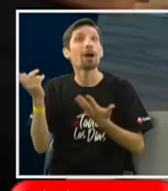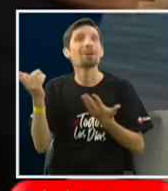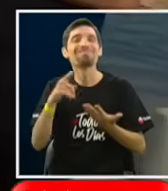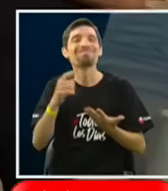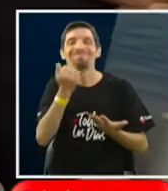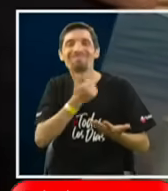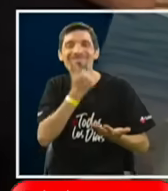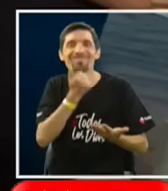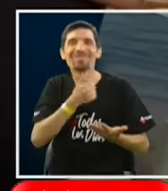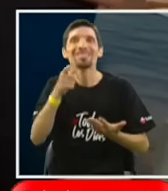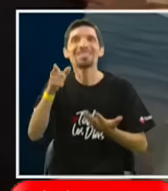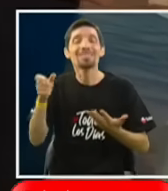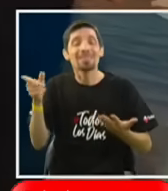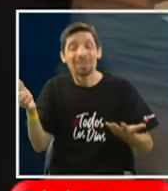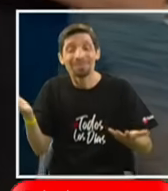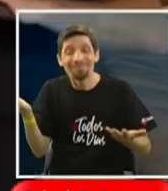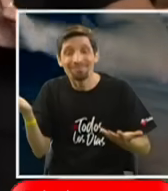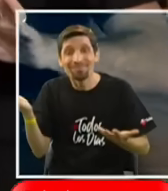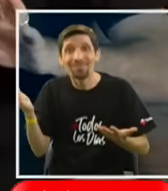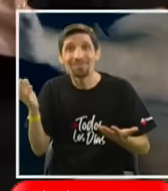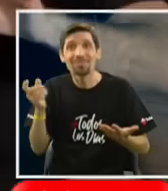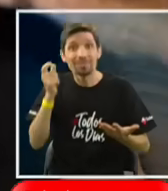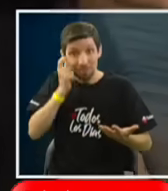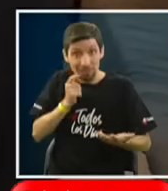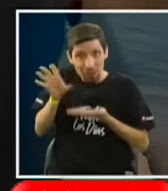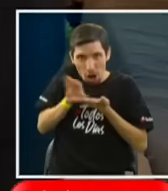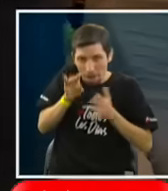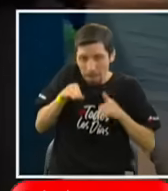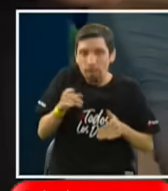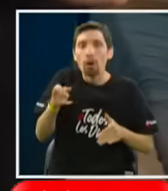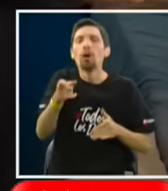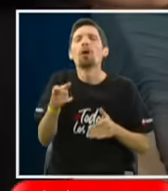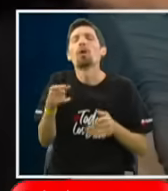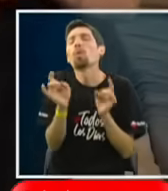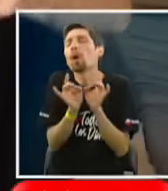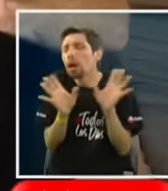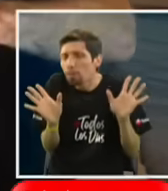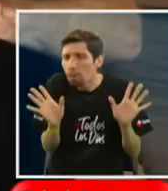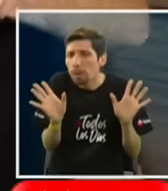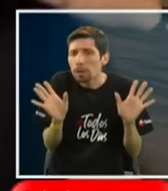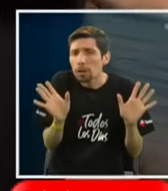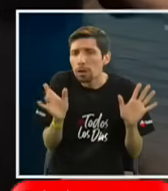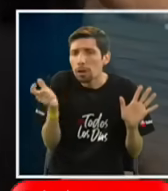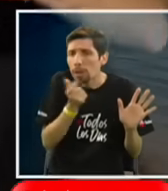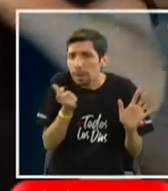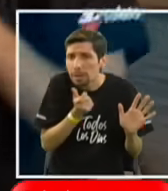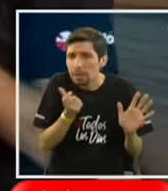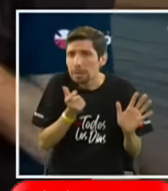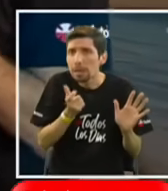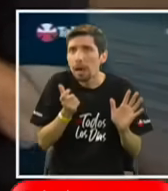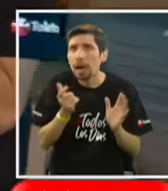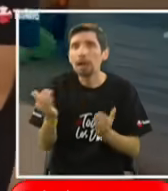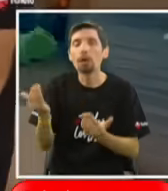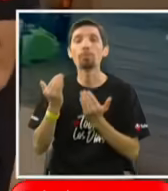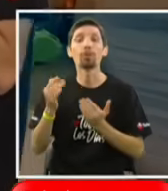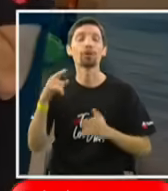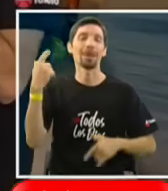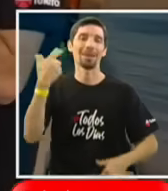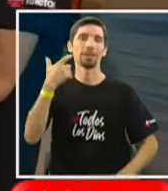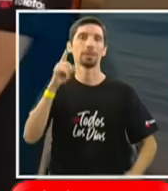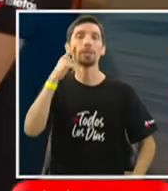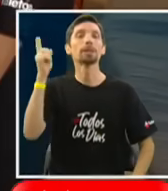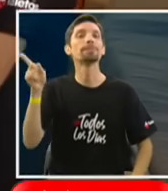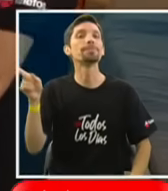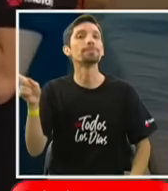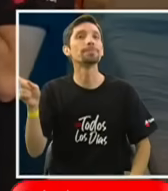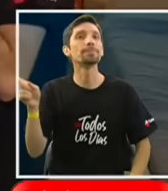Ahí no, ahí ya. Y en cualquier momento de risa nos apoya este sonido, José, mira. A